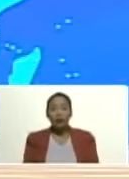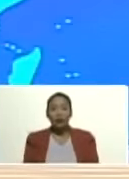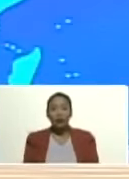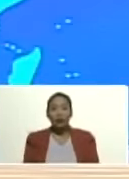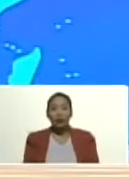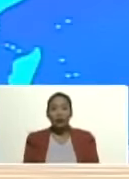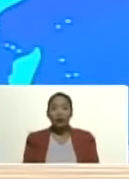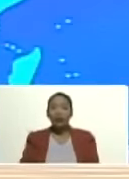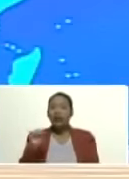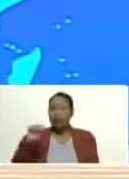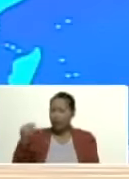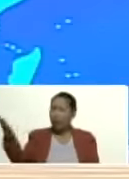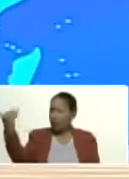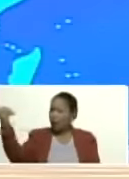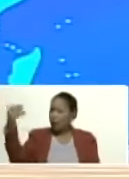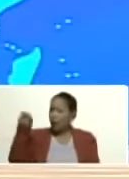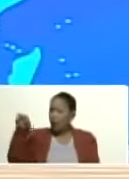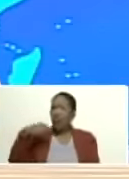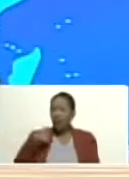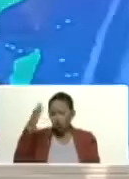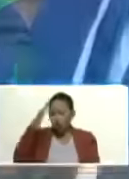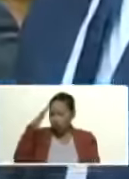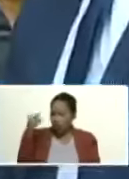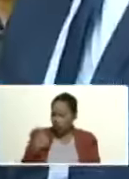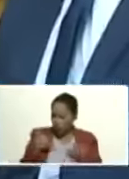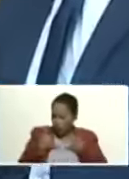Sí, ese mismo, tráemelo, tráemelo. Yo sé buscar, yo sé buscar.